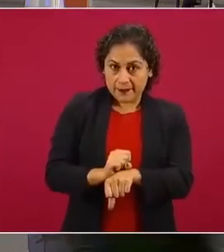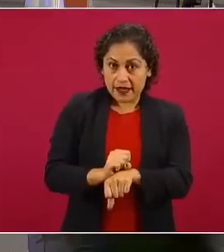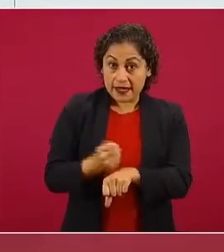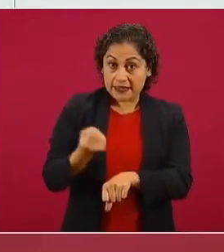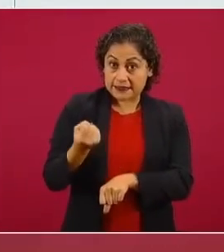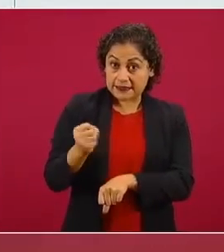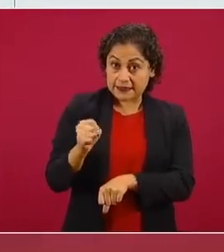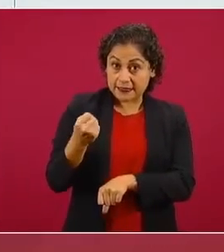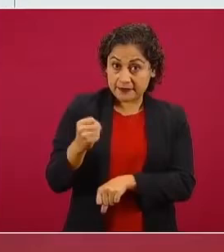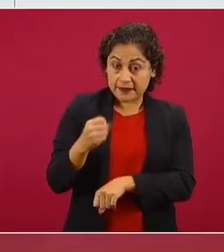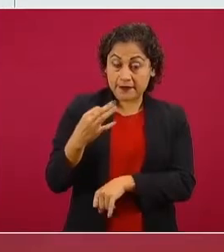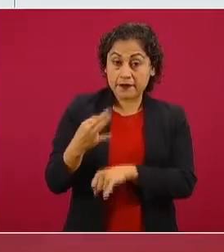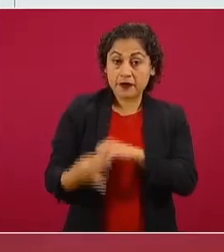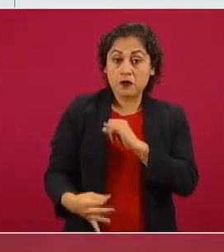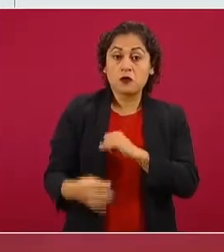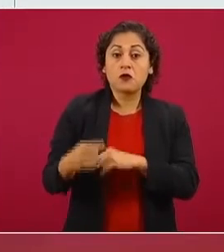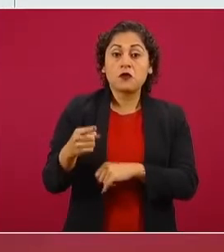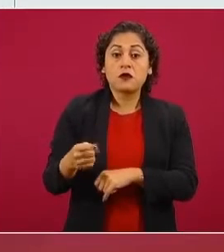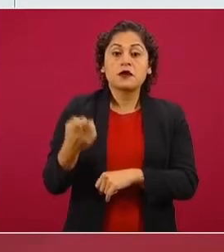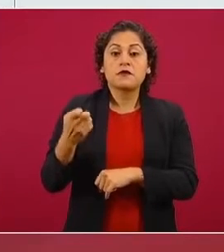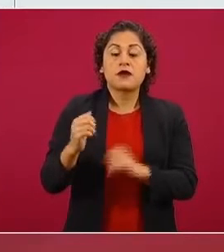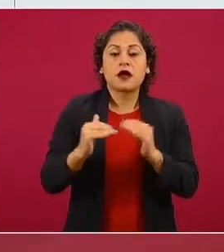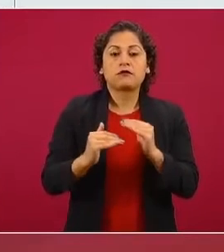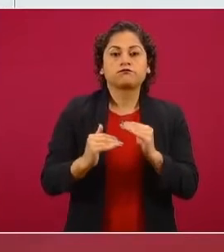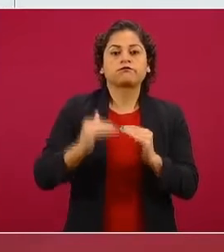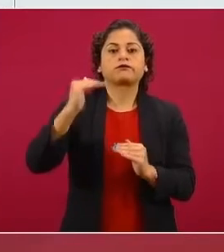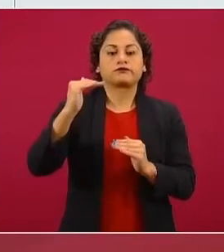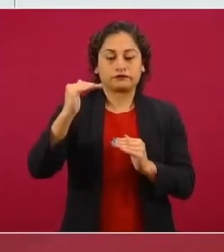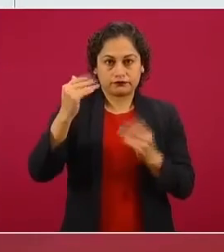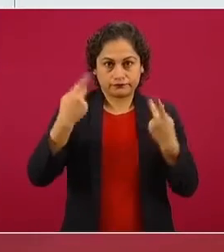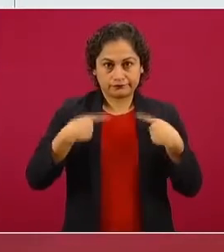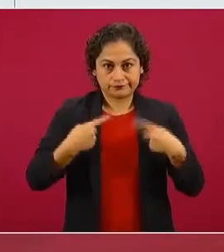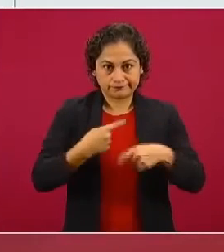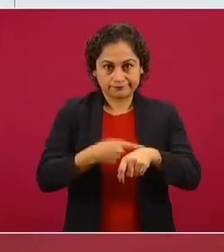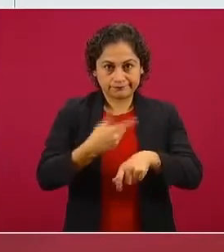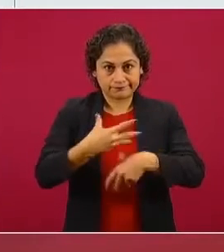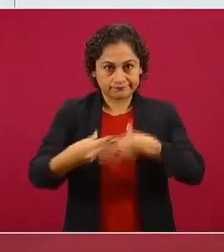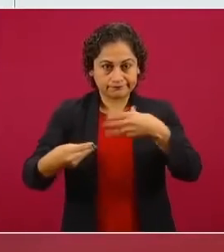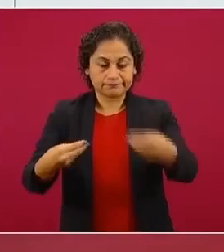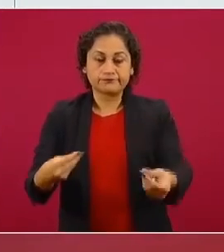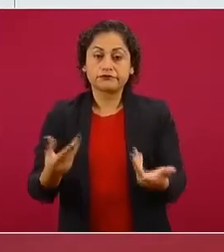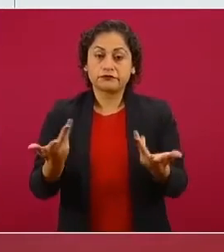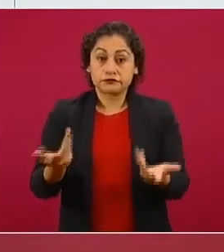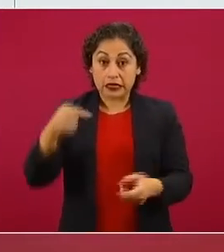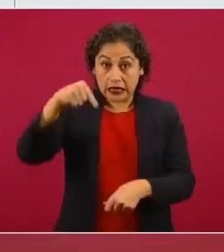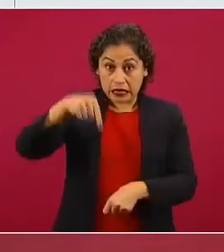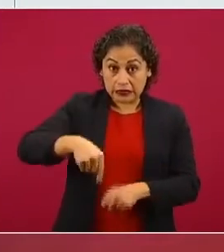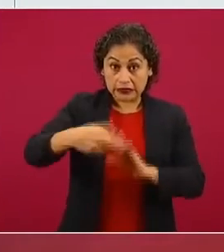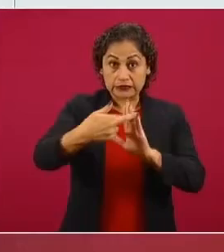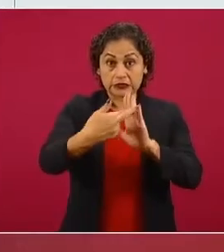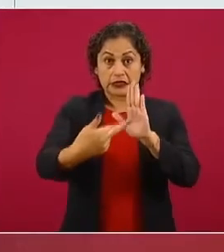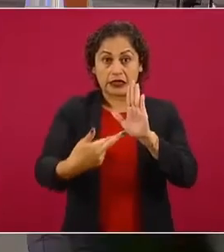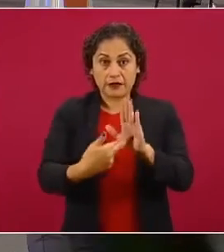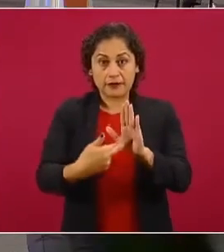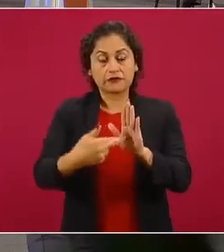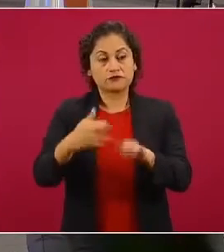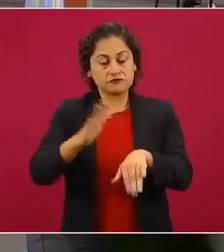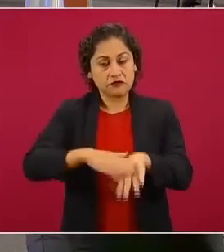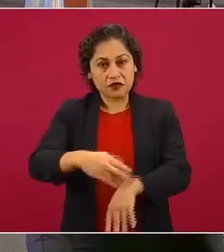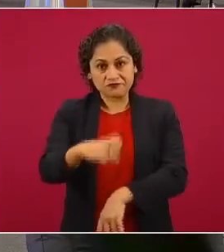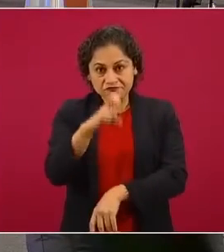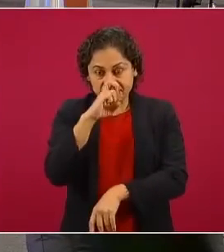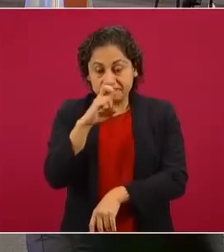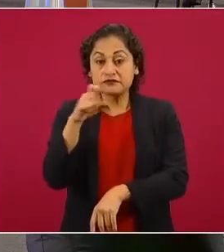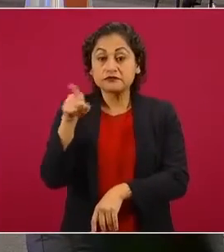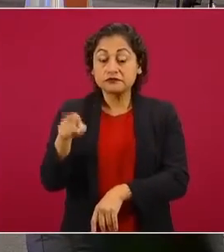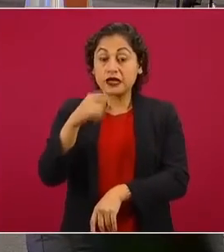septiembre, un incremento en el número de casos. Se han tomado medidas adicionales, a pesar de que aparece el semáforo naranja. La jefa de gobierno